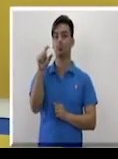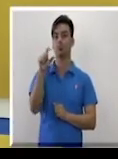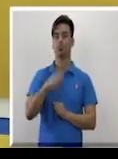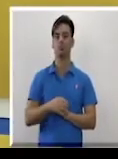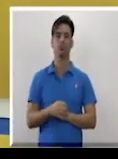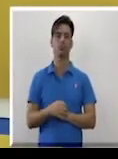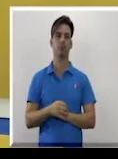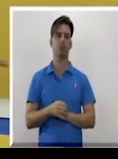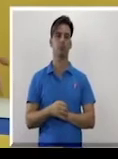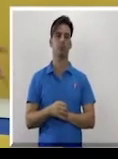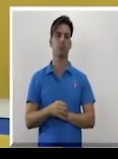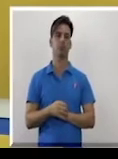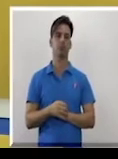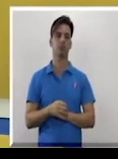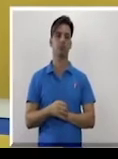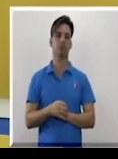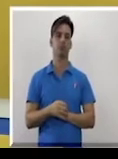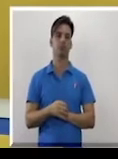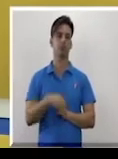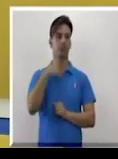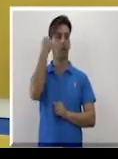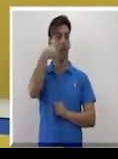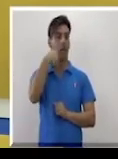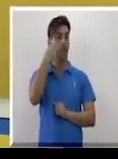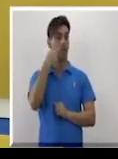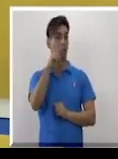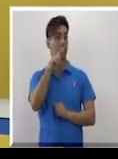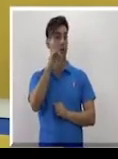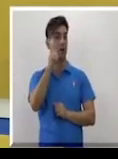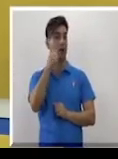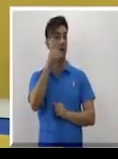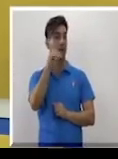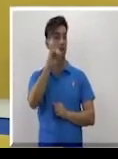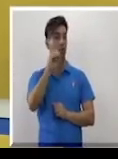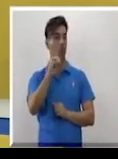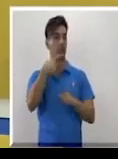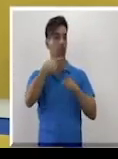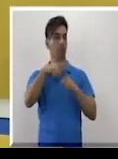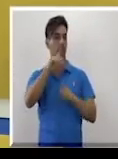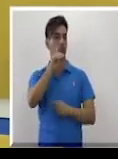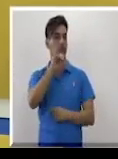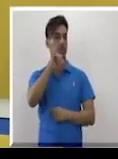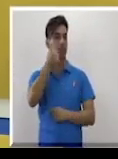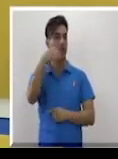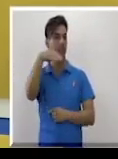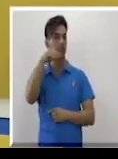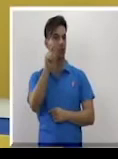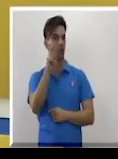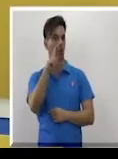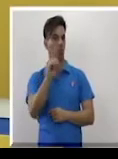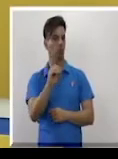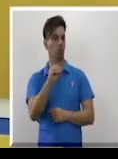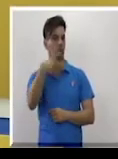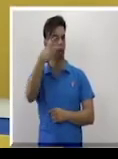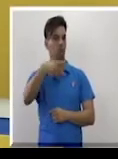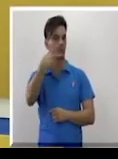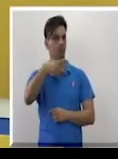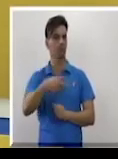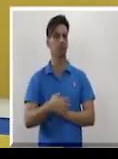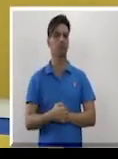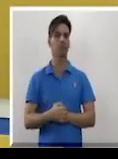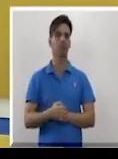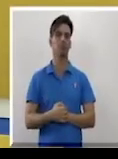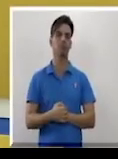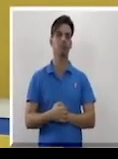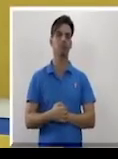pero usted conoce la relación entre el radio y el diámetro. Entonces, si conoce el valor del diámetro, entonces el radio